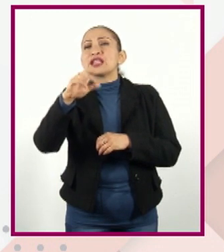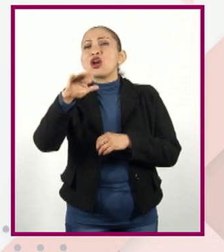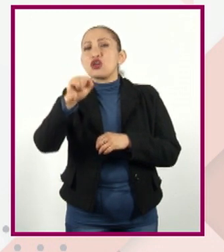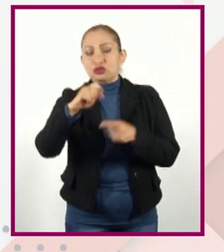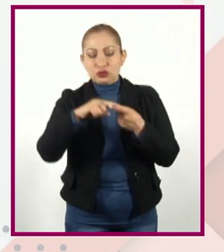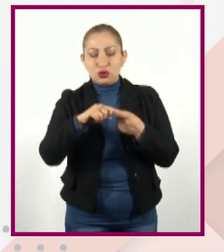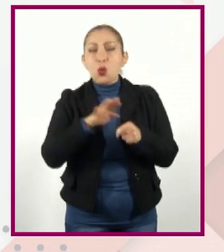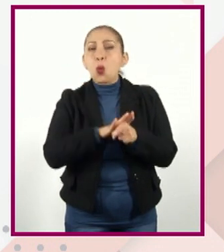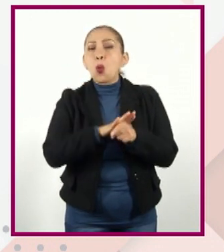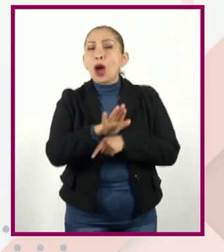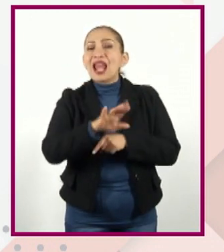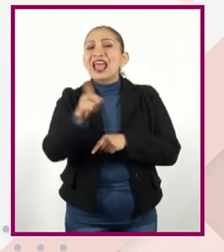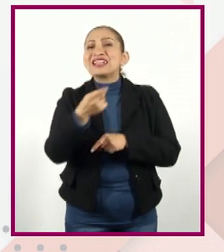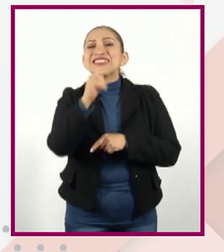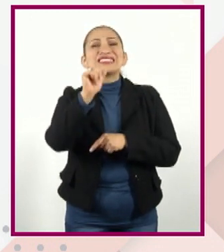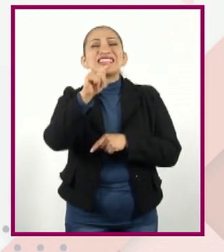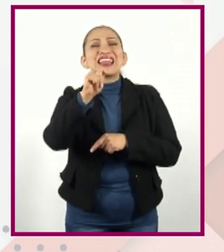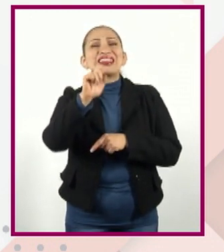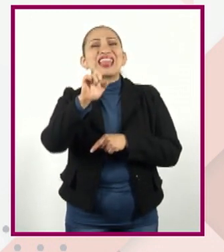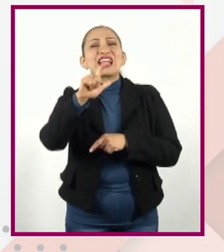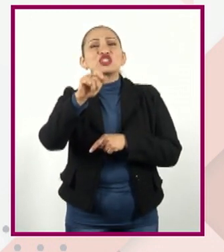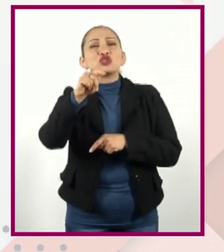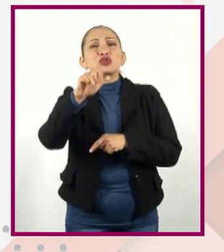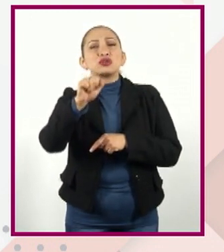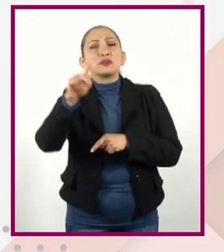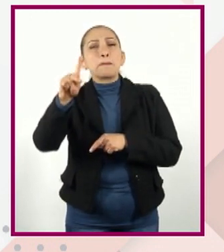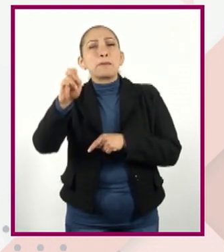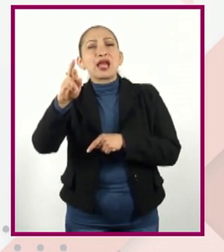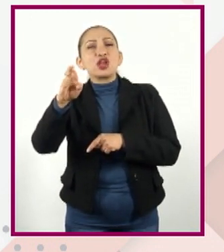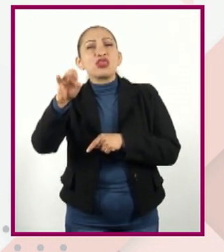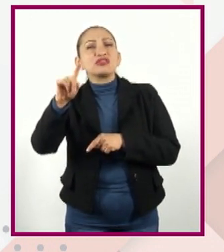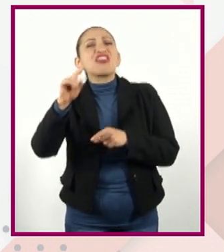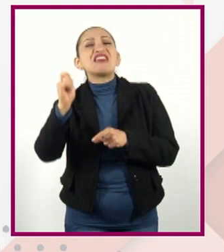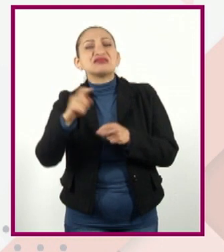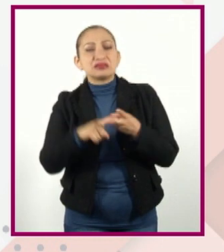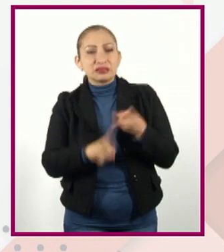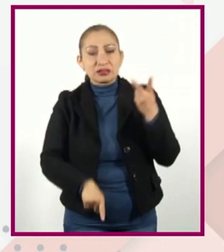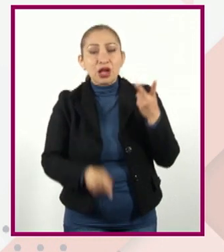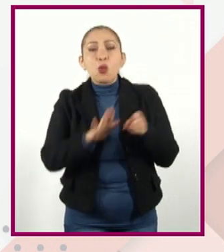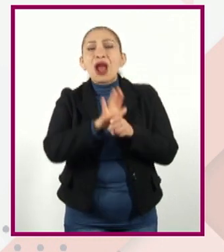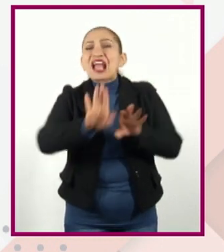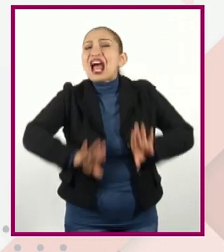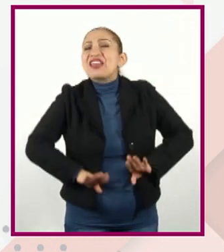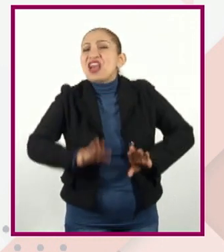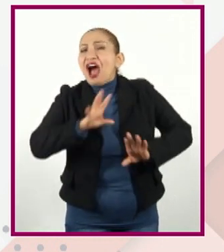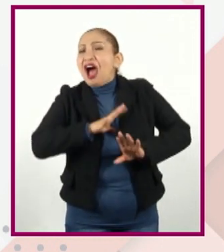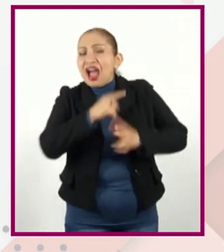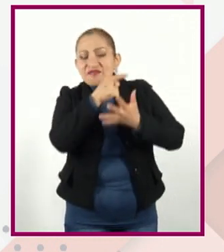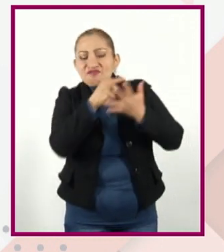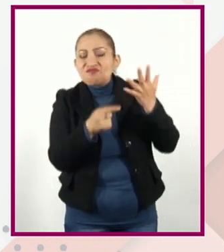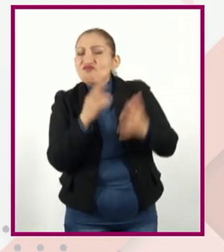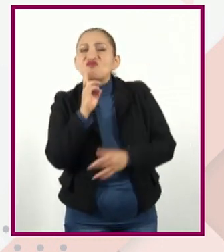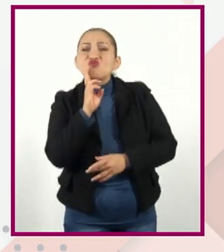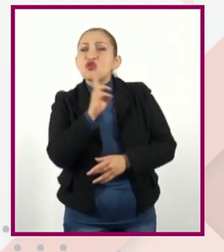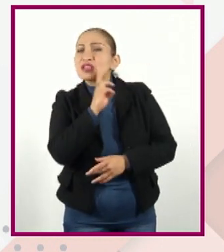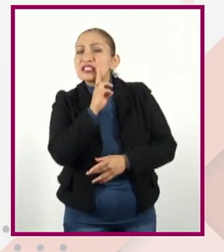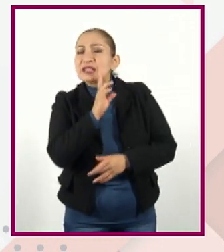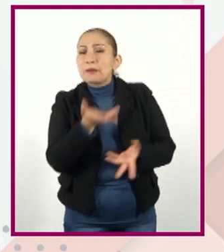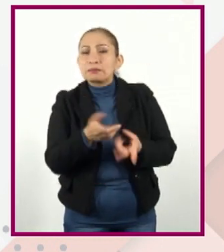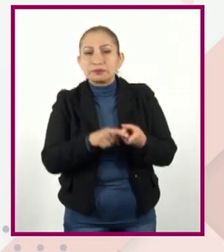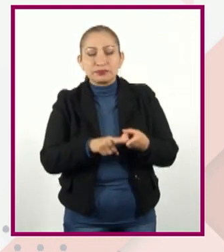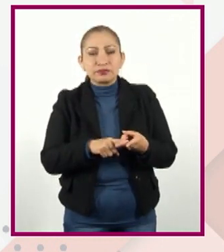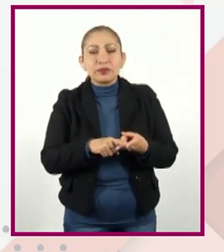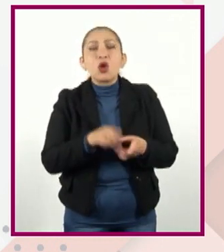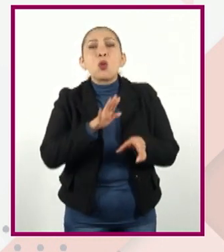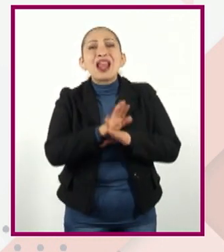¿Cuáles son los textos periodísticos? ¿Cuáles son las características y función de la noticia? ¿Cuáles